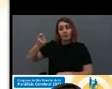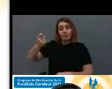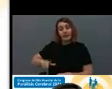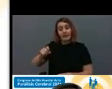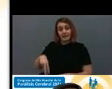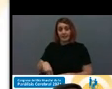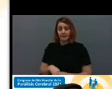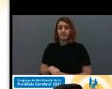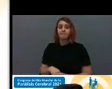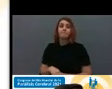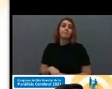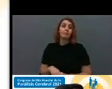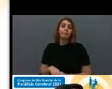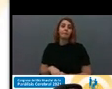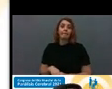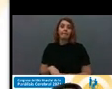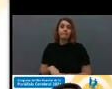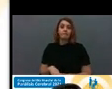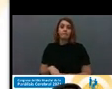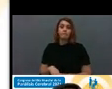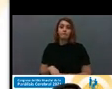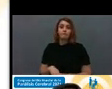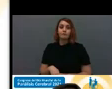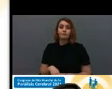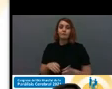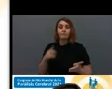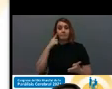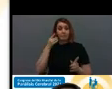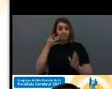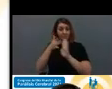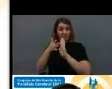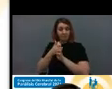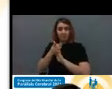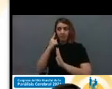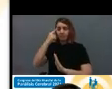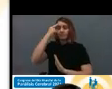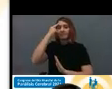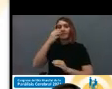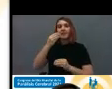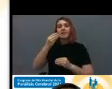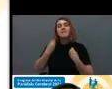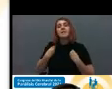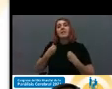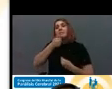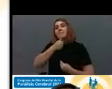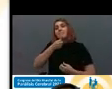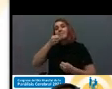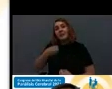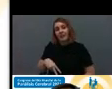Vistas así las cosas, ¿quién sostiene la vida? Los cuidados en la vida de las mujeres, ¿quién